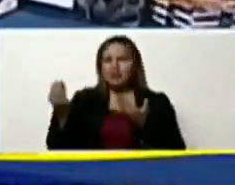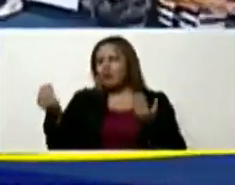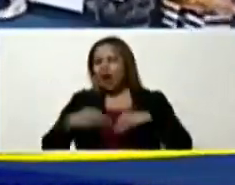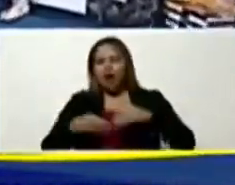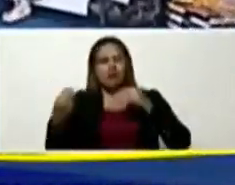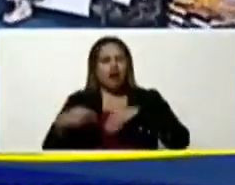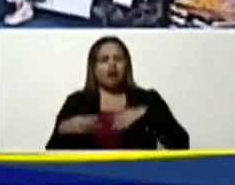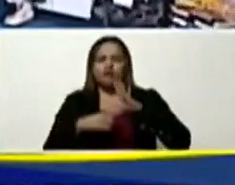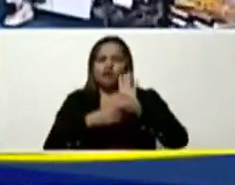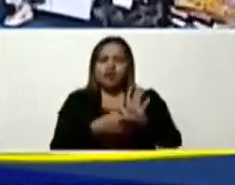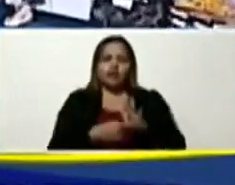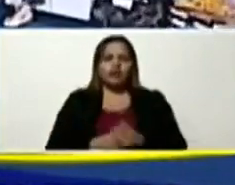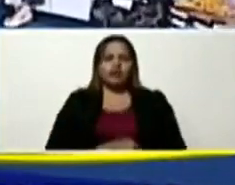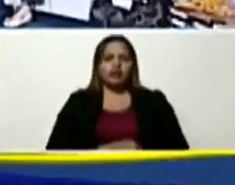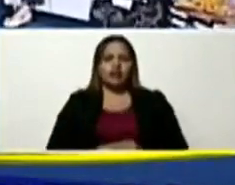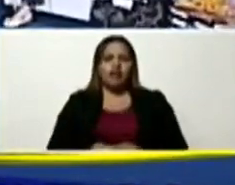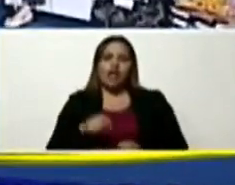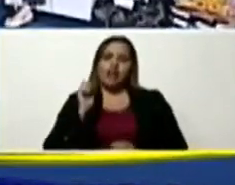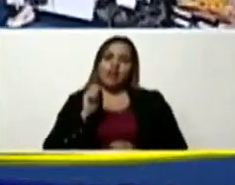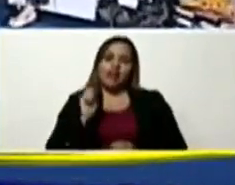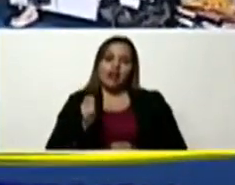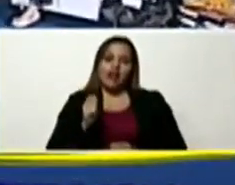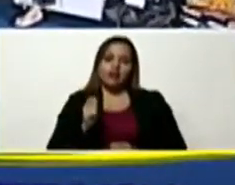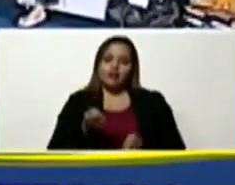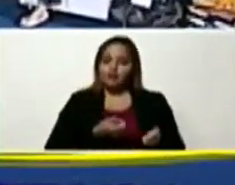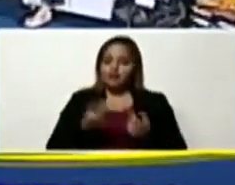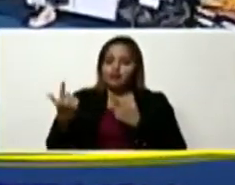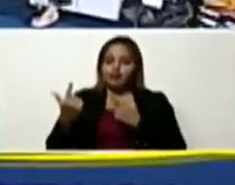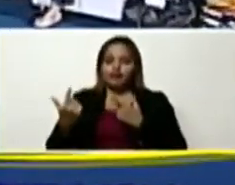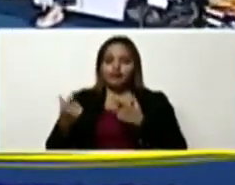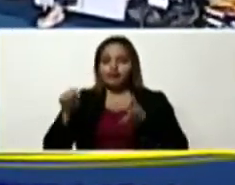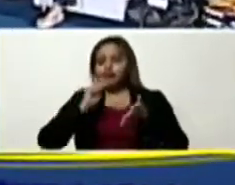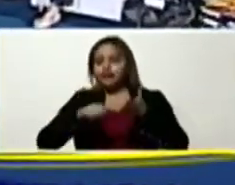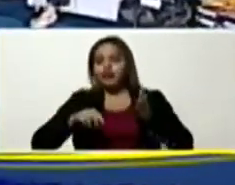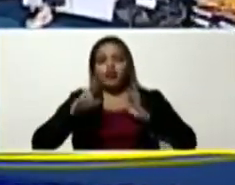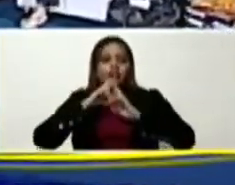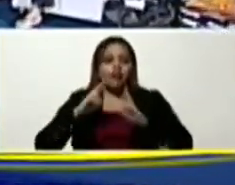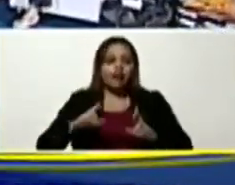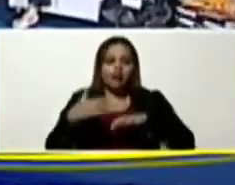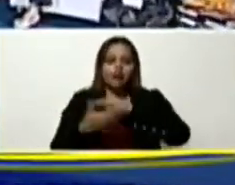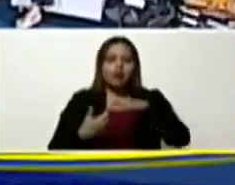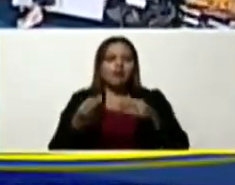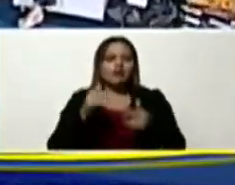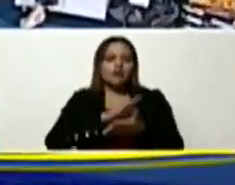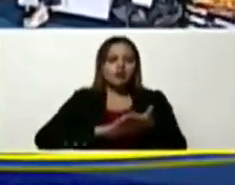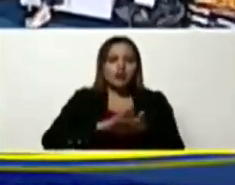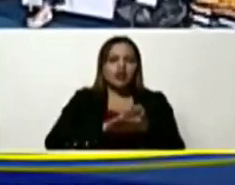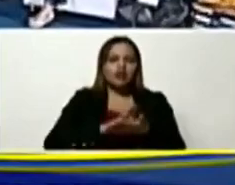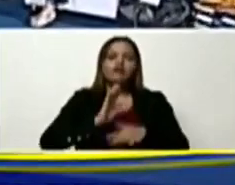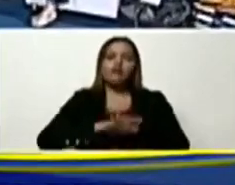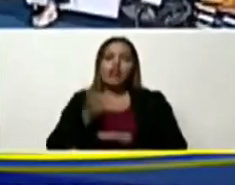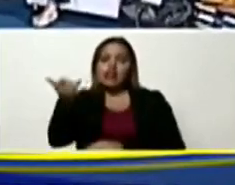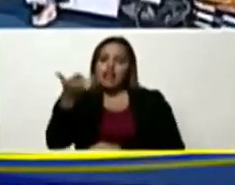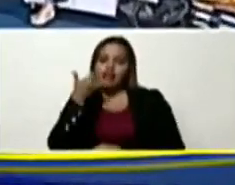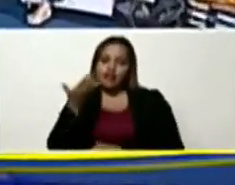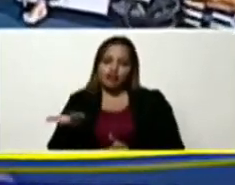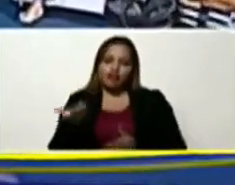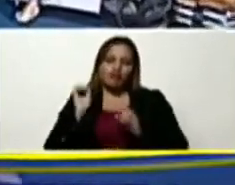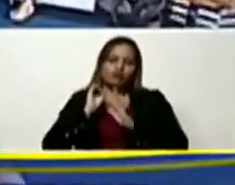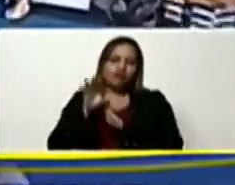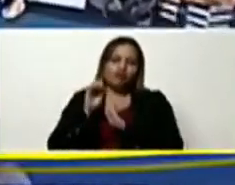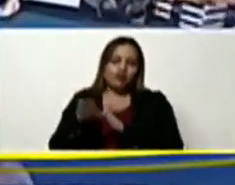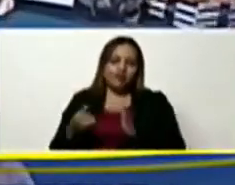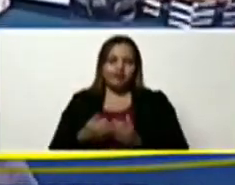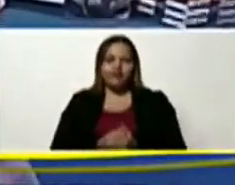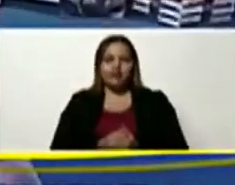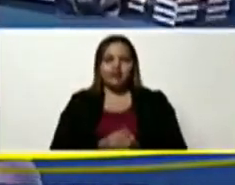más, mandar las tareas, un cuestionario, un conjunto de problemas a resolver por el teléfono celular de